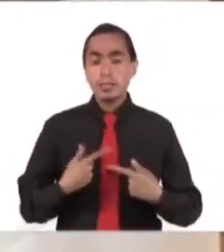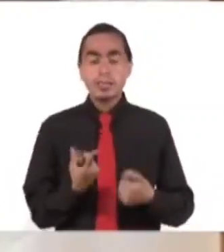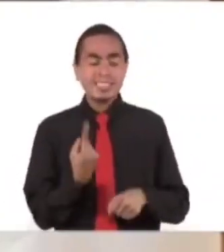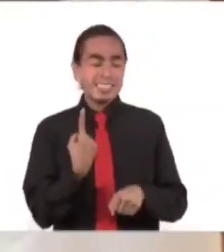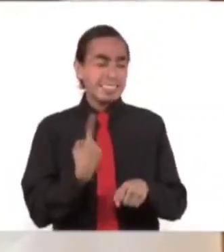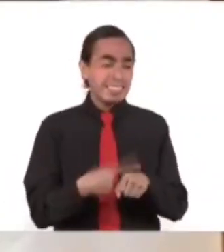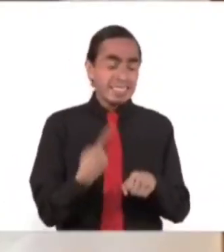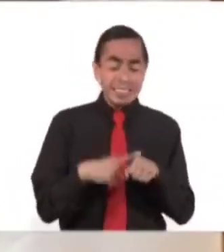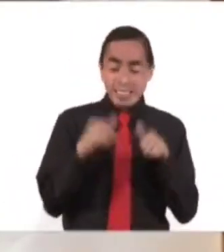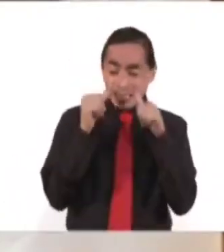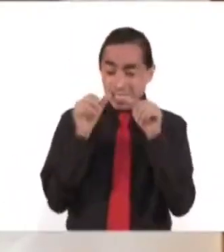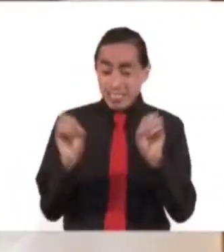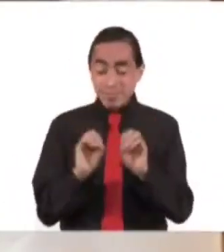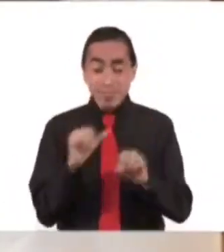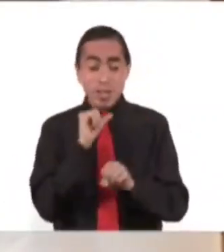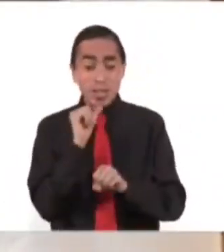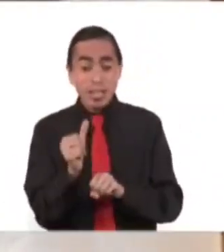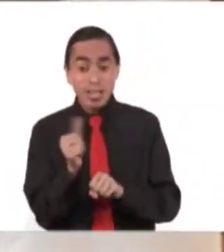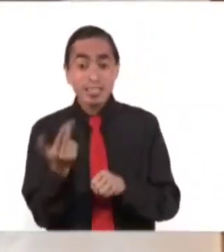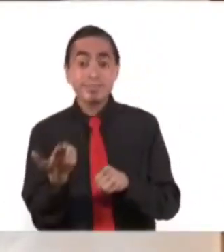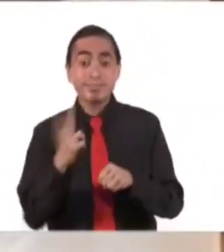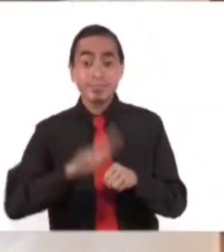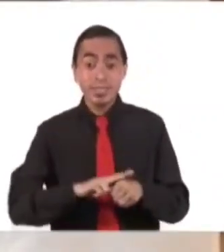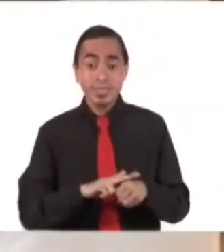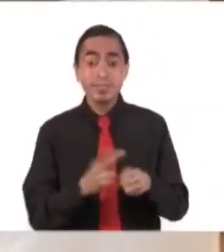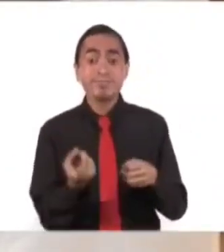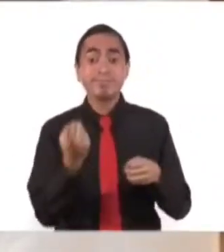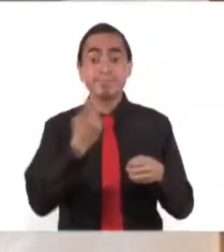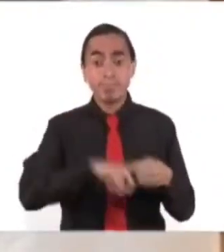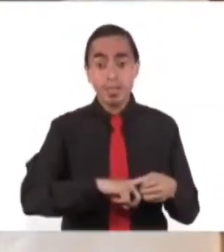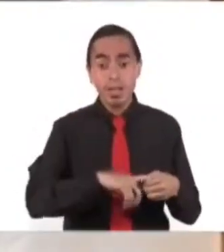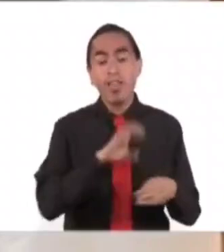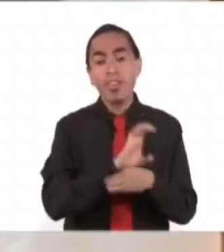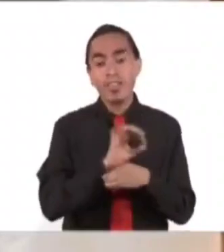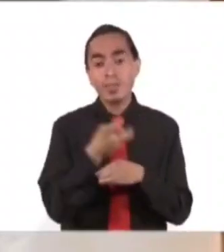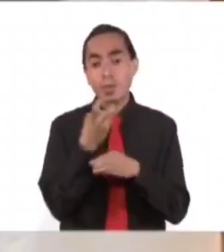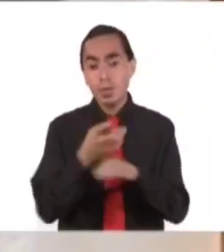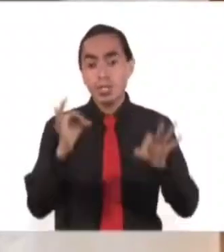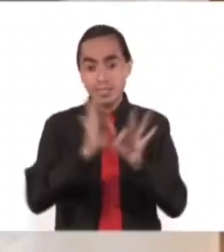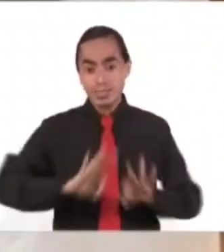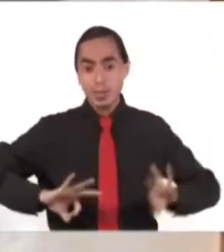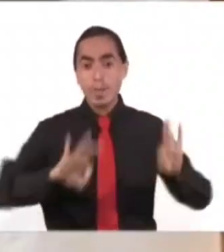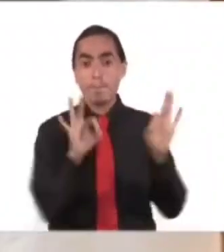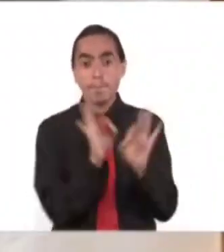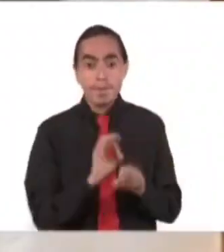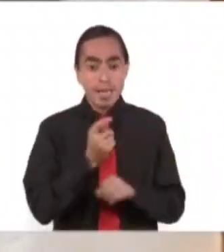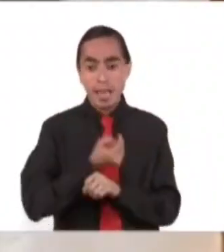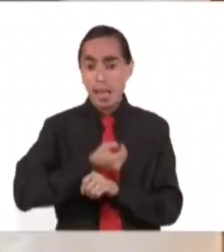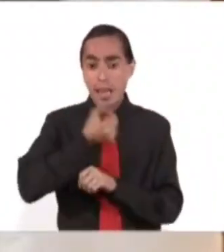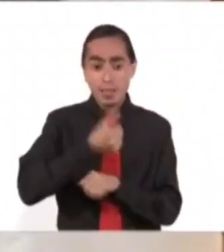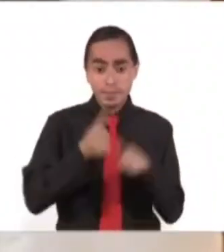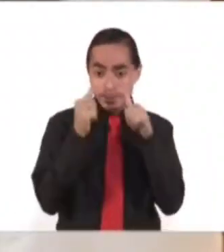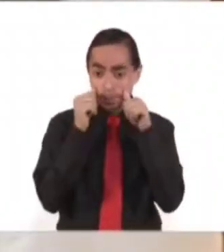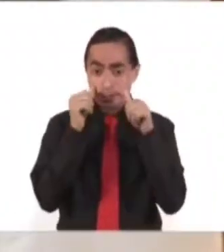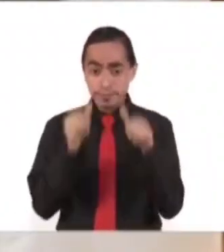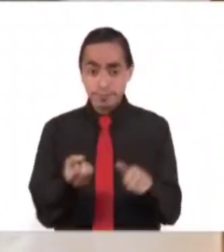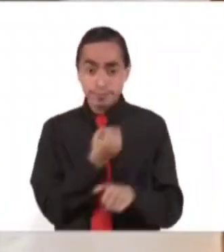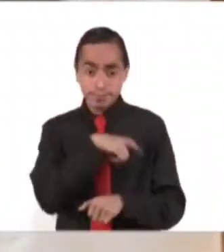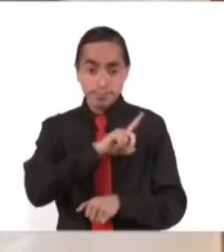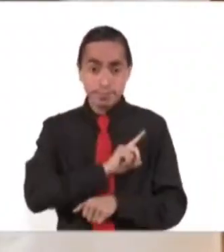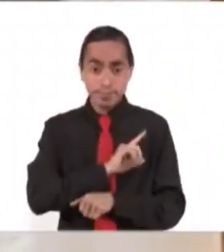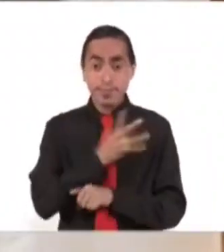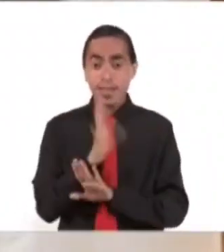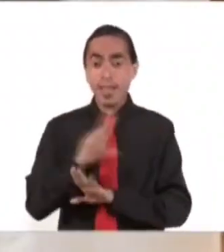no se atiende y tiene que llegar a un hospital. Precisamente por eso es tan importante ese primer nivel de atención. Esta universidad